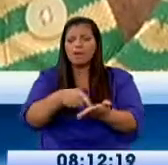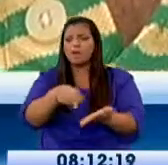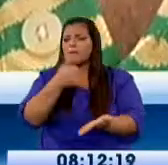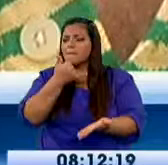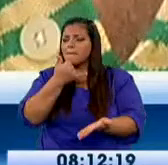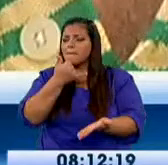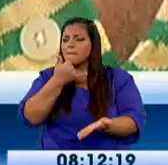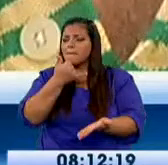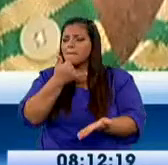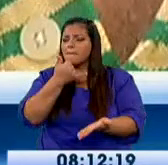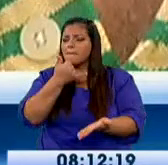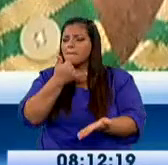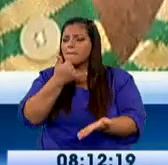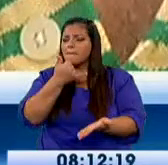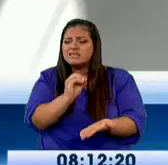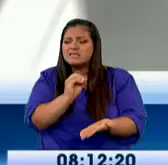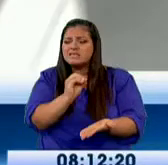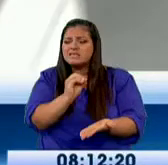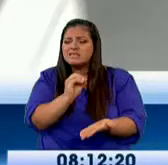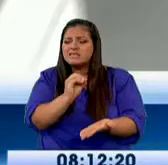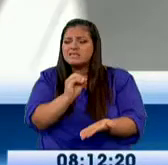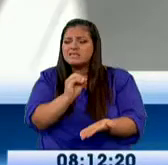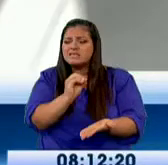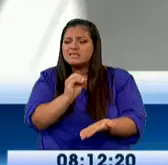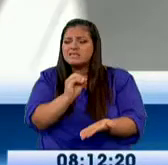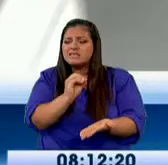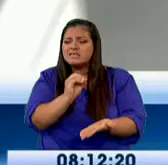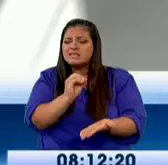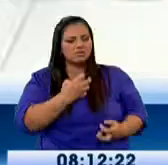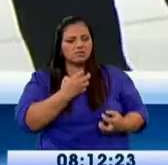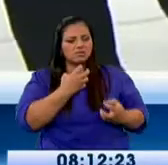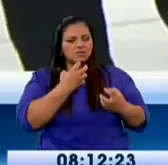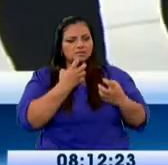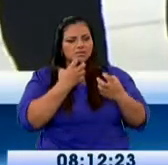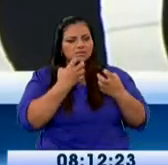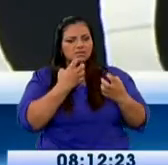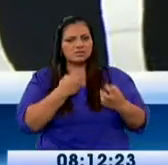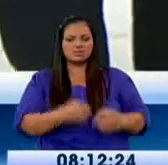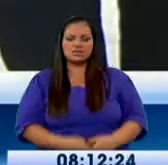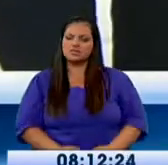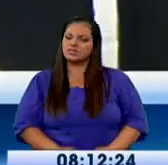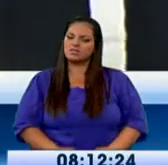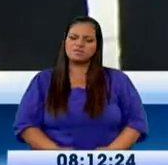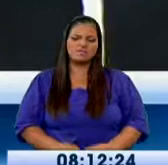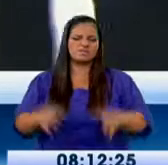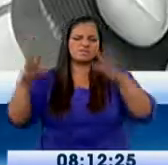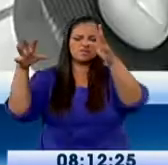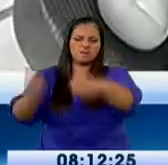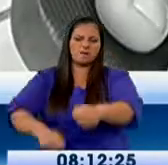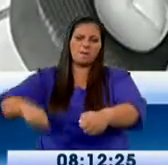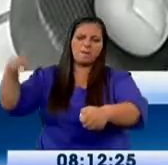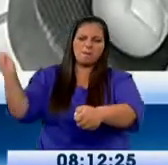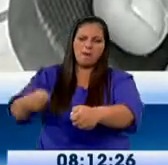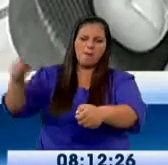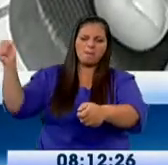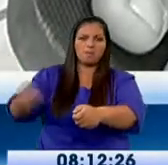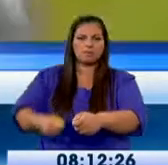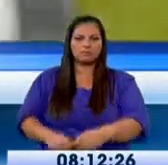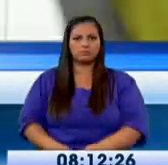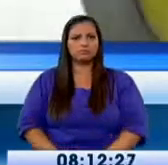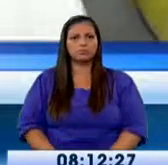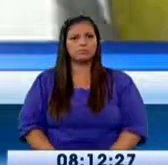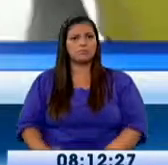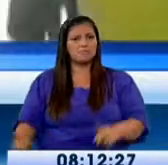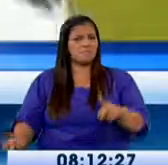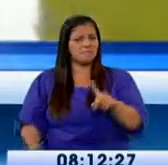castigarlo como le ha hecho. Según la denuncia, no es la primera vez que el adolescente sufre este tipo de maltratos. Pero no, en esta vez me le